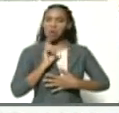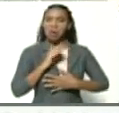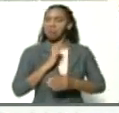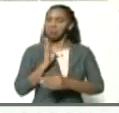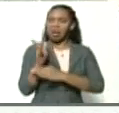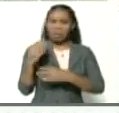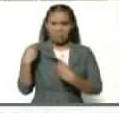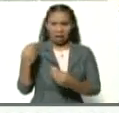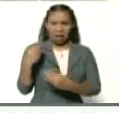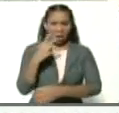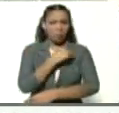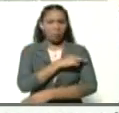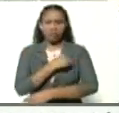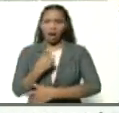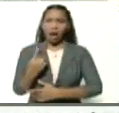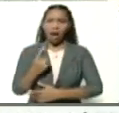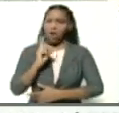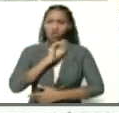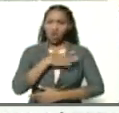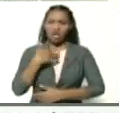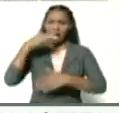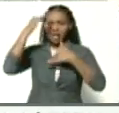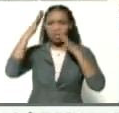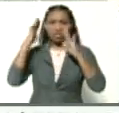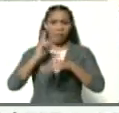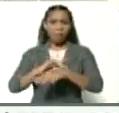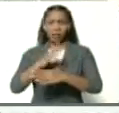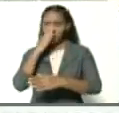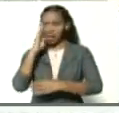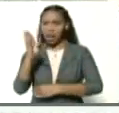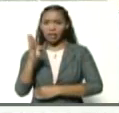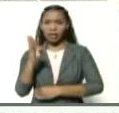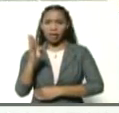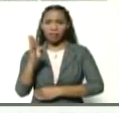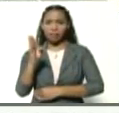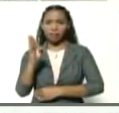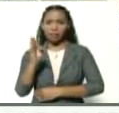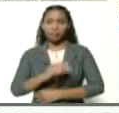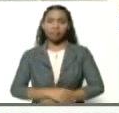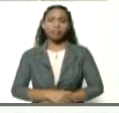al hospital, no quiere atención médica directa,